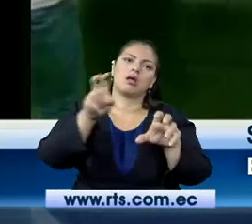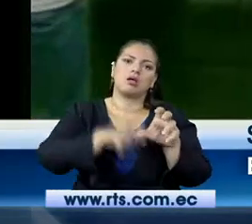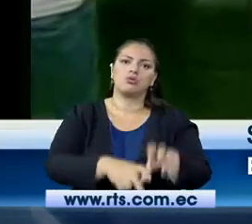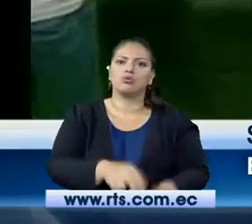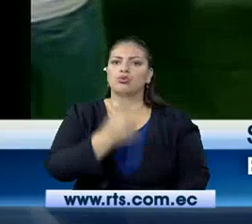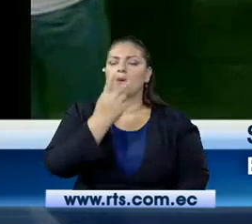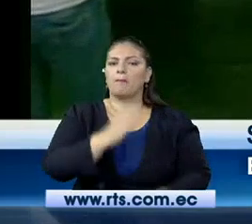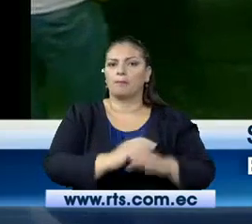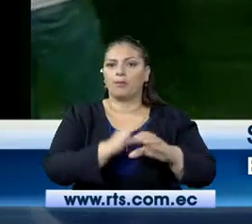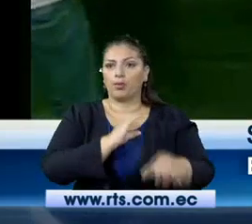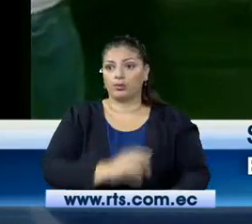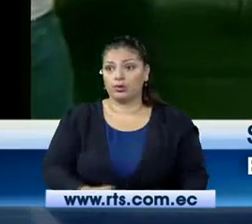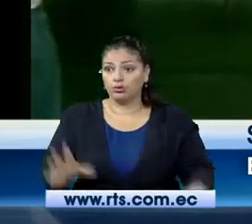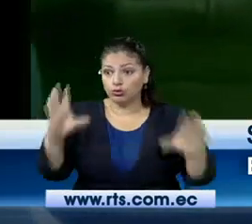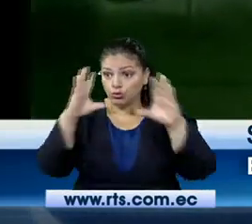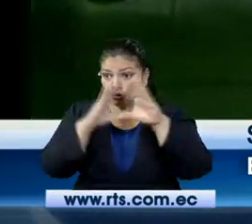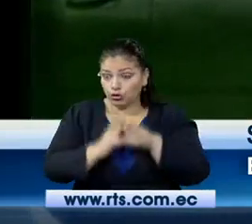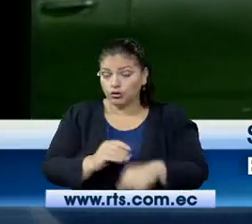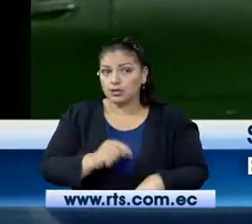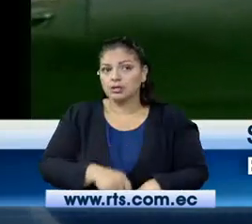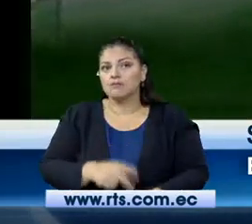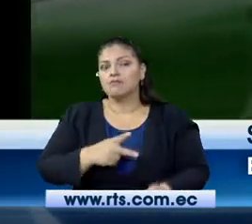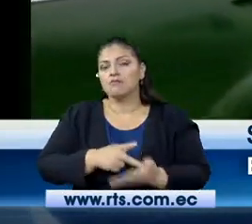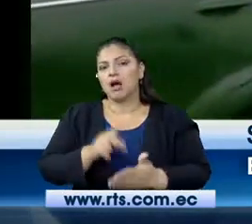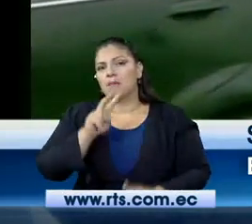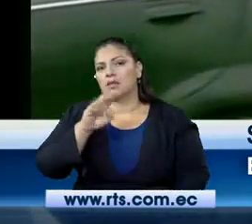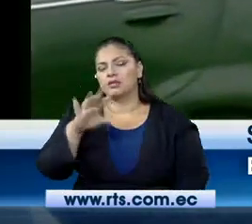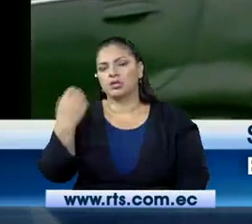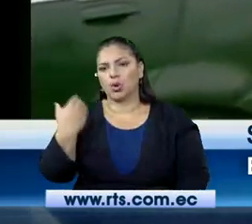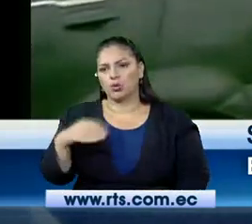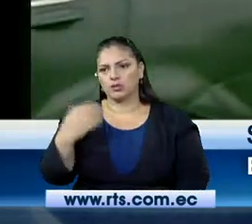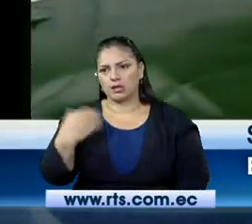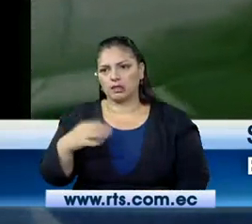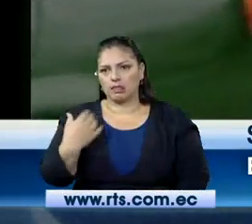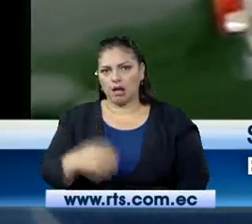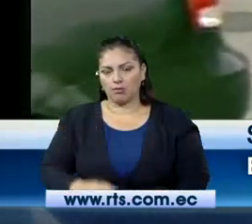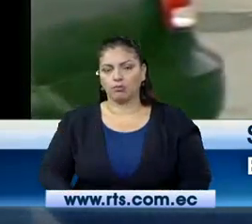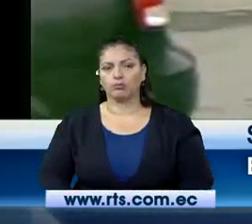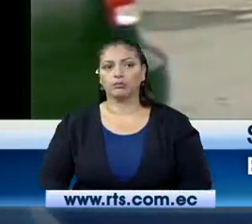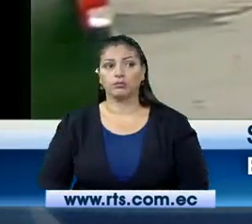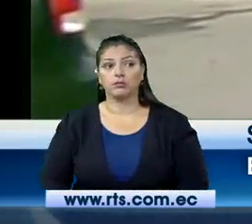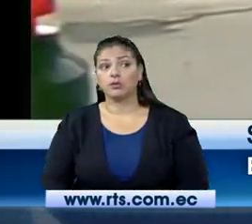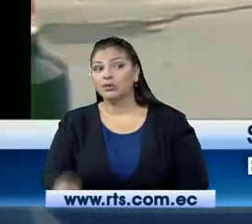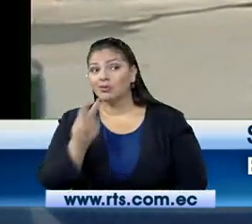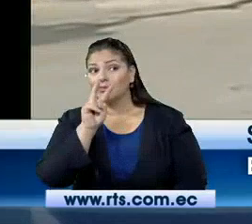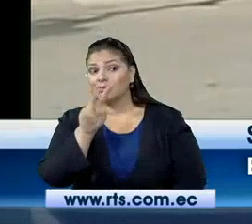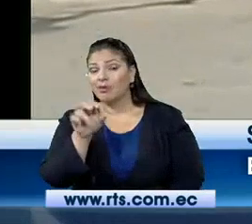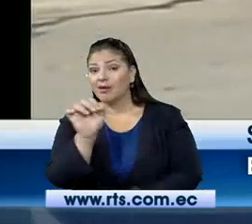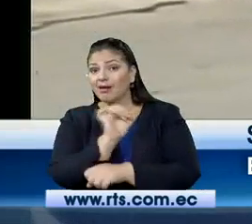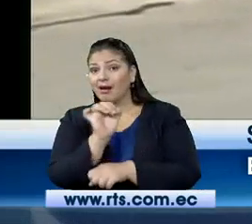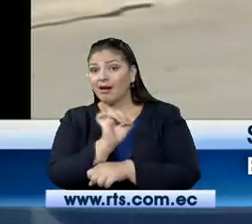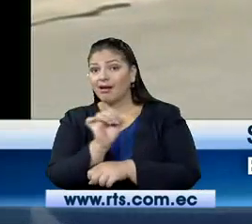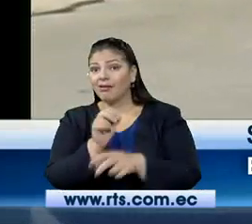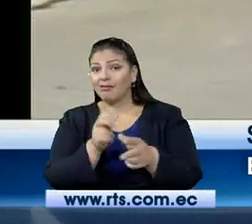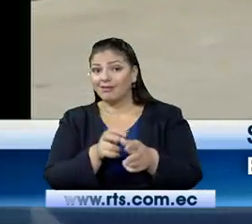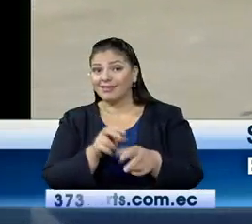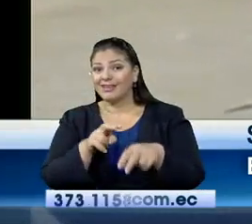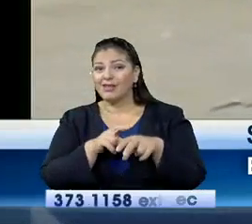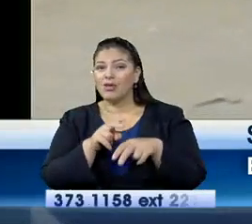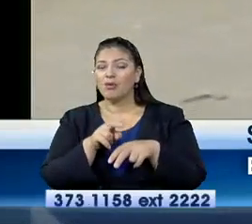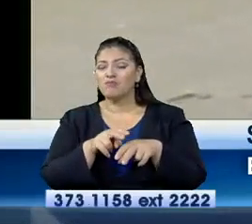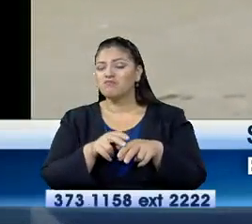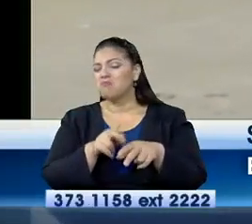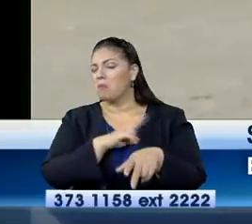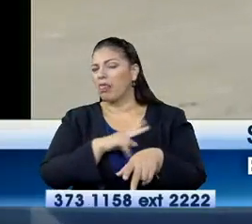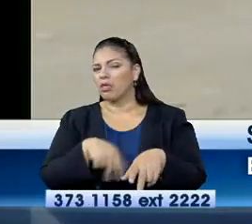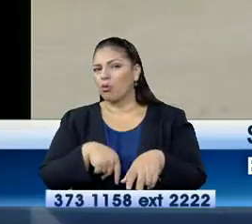porque aquí esto también es peligroso. ¿Hasta qué hora trabajan ellos aquí? Hasta las 10:30, 11 a veces. ya. Aquí está el peligro por el tema de la pues oscuridad. Sí, ya.